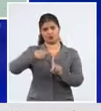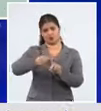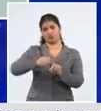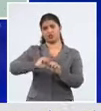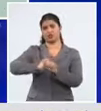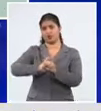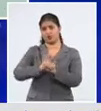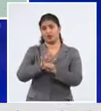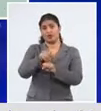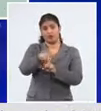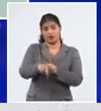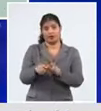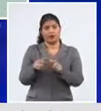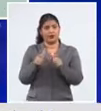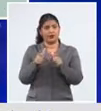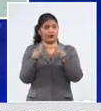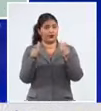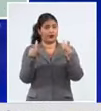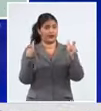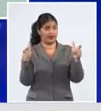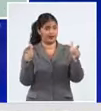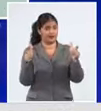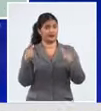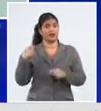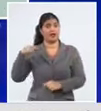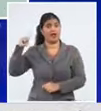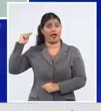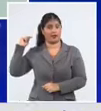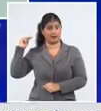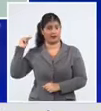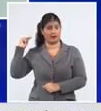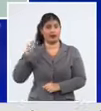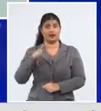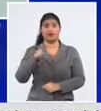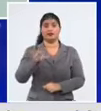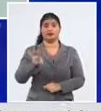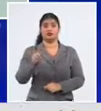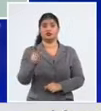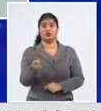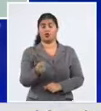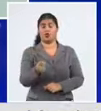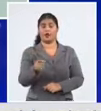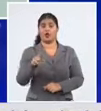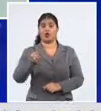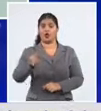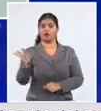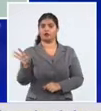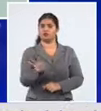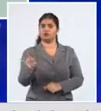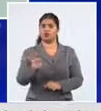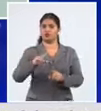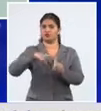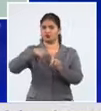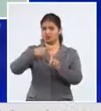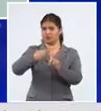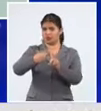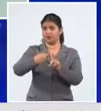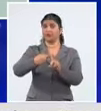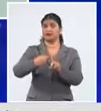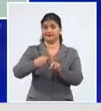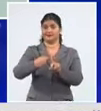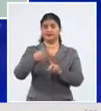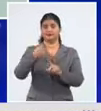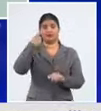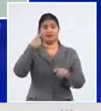superior al día anterior, que había sido de 18,4%, y como se puede apreciar en el gráfico que